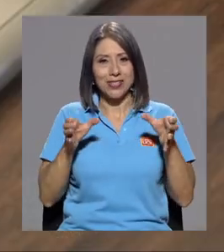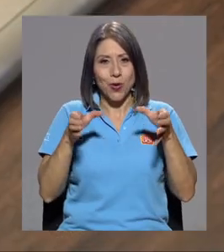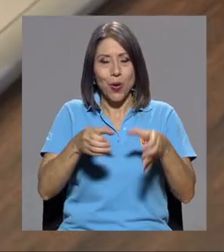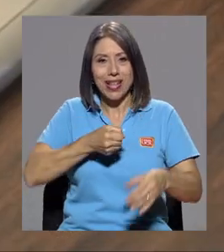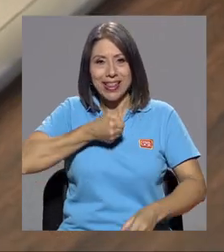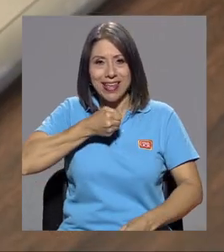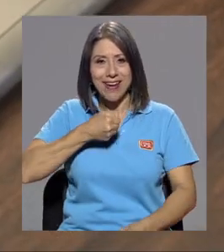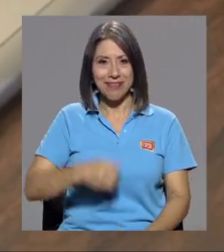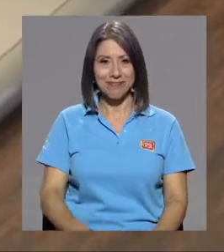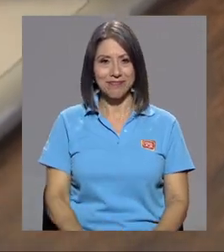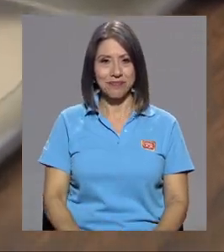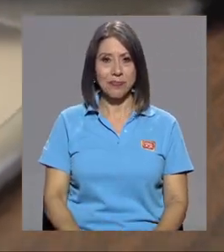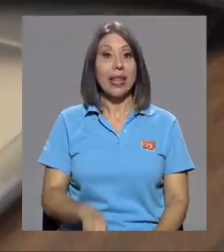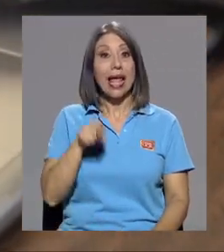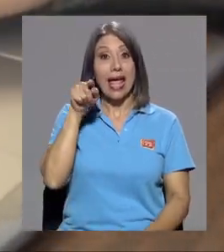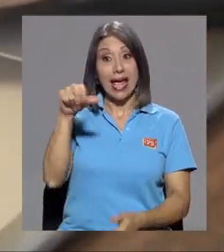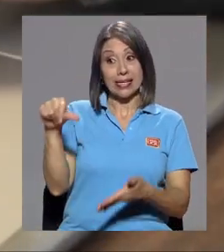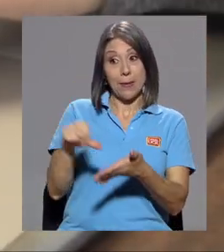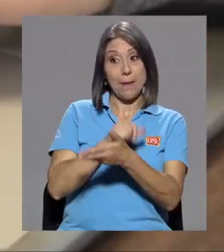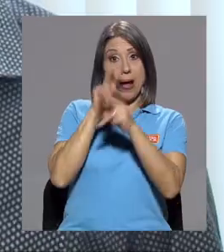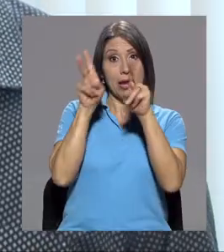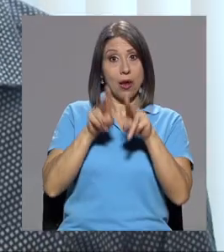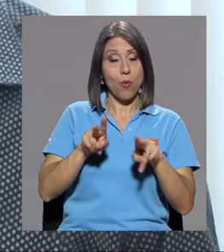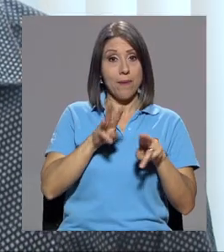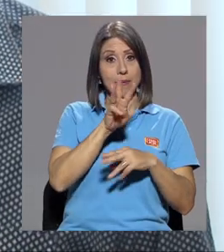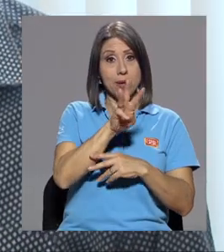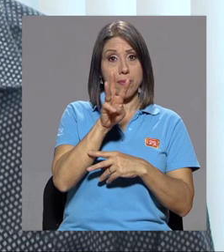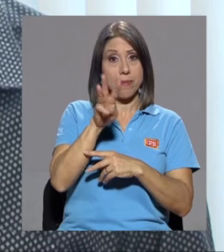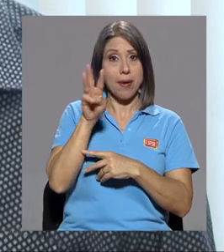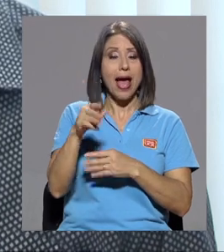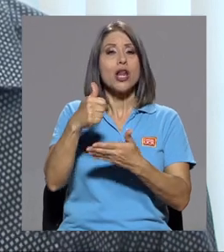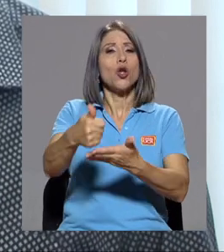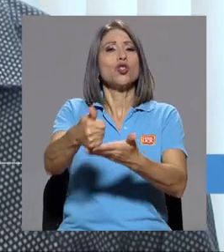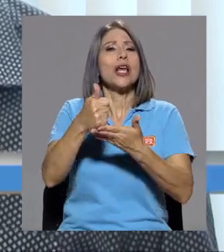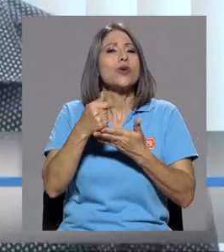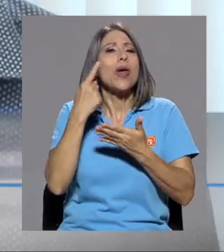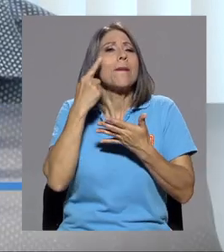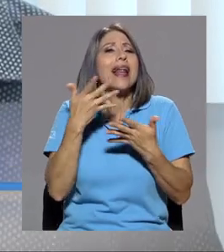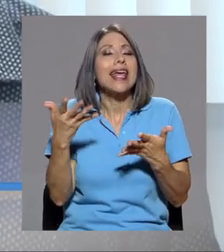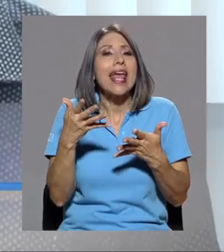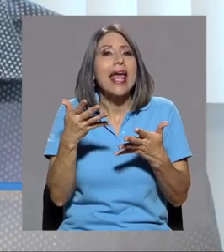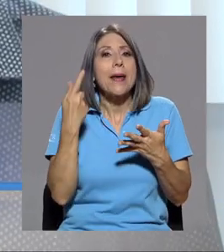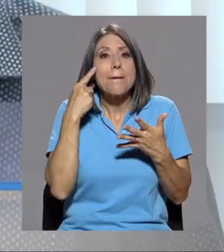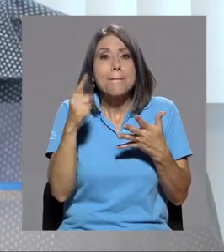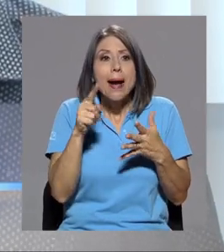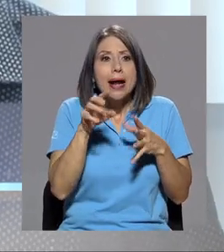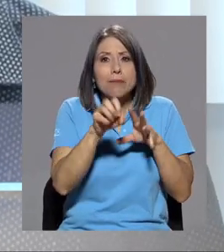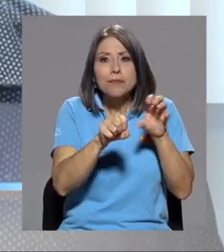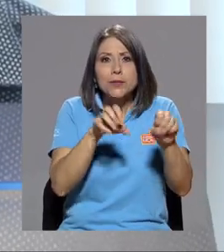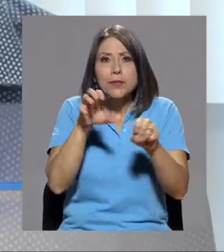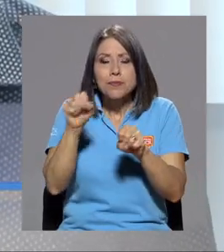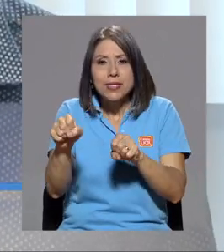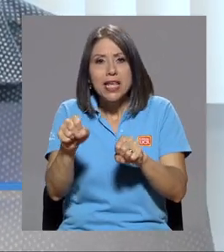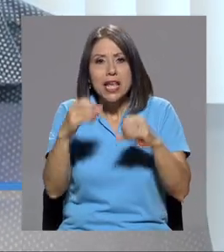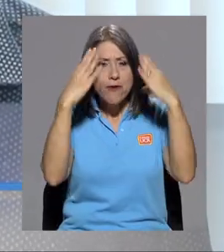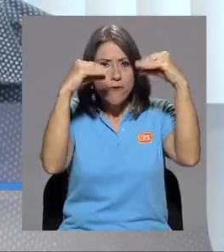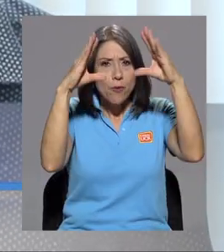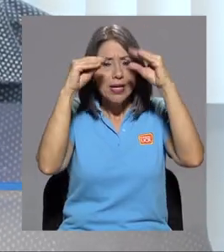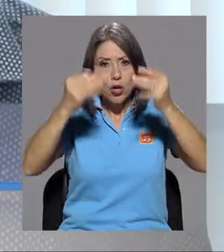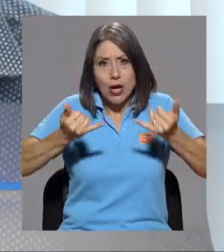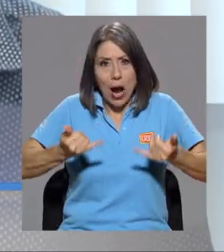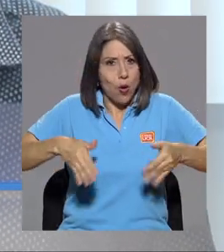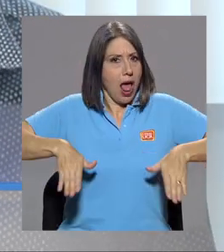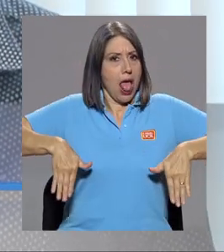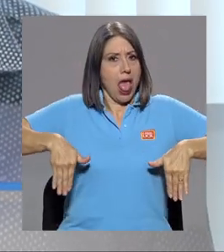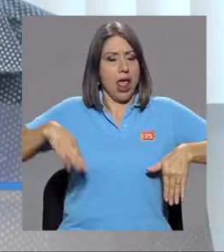Colectiva. Es una plataforma que nos ayuda a capturar información que aún no tenemos disponible, por ejemplo, en el Ministerio del Ambiente y